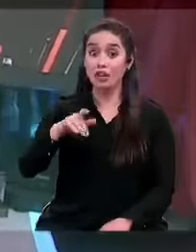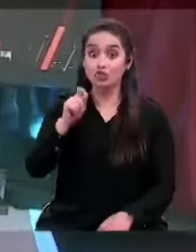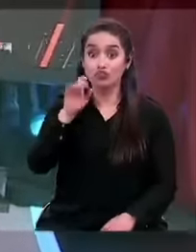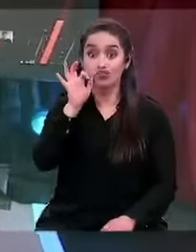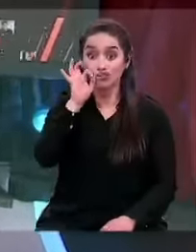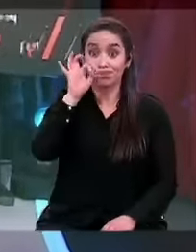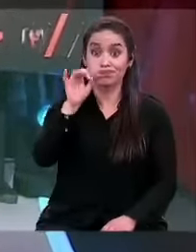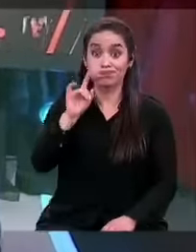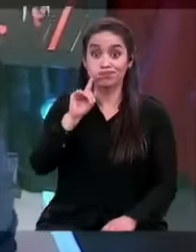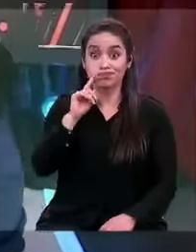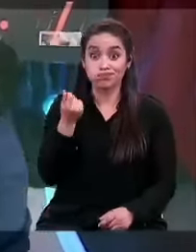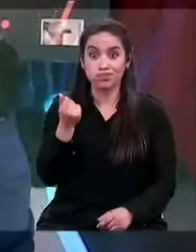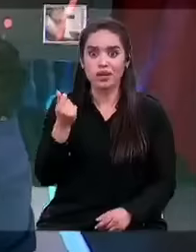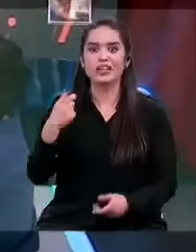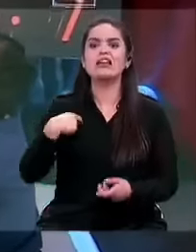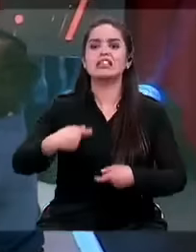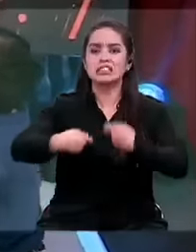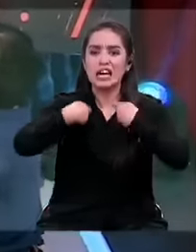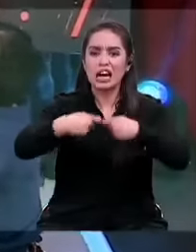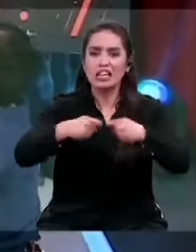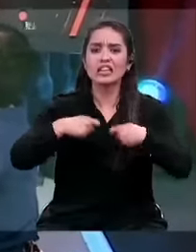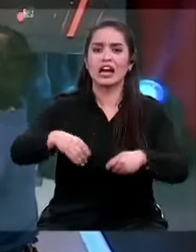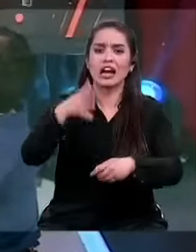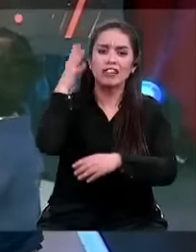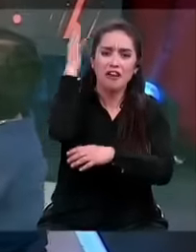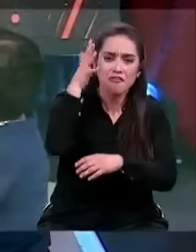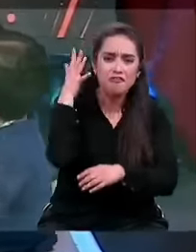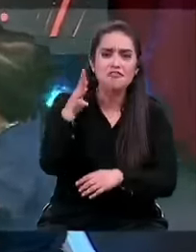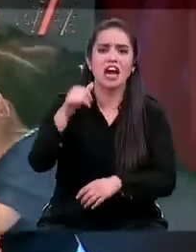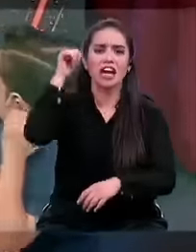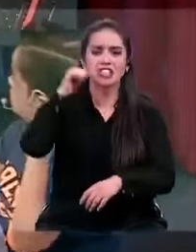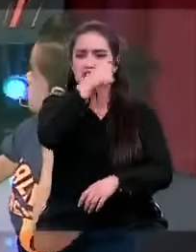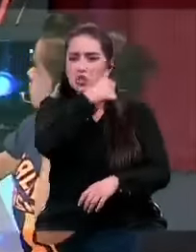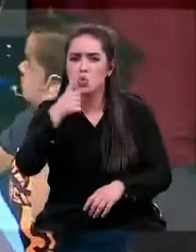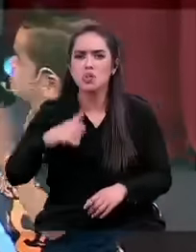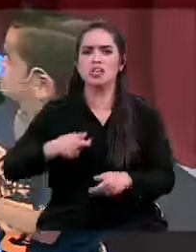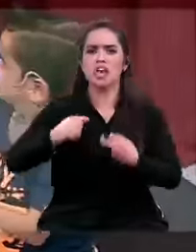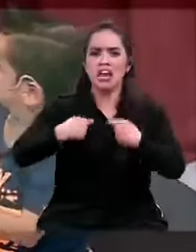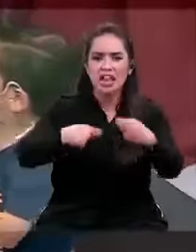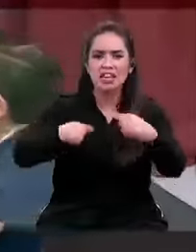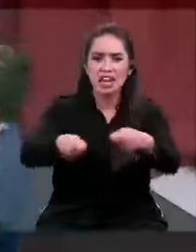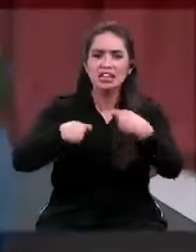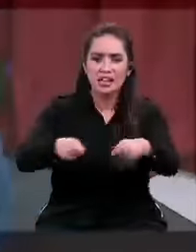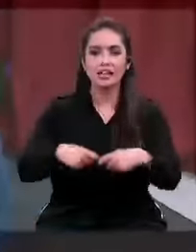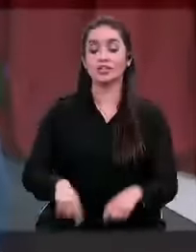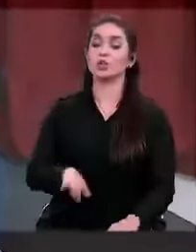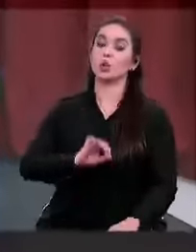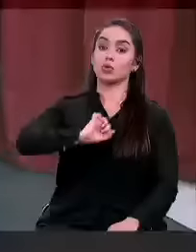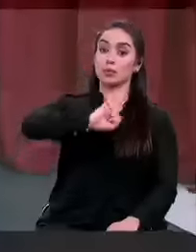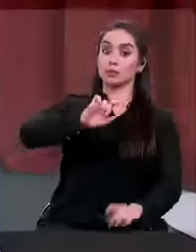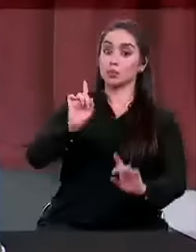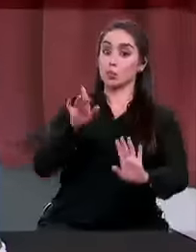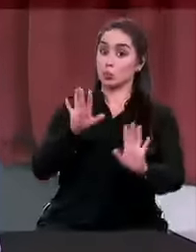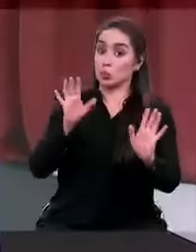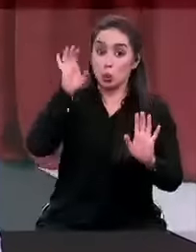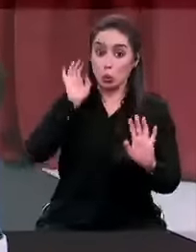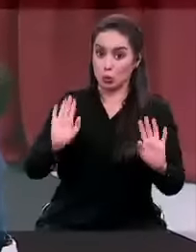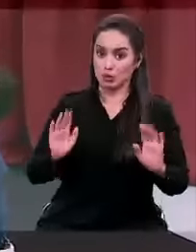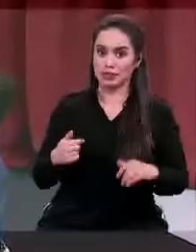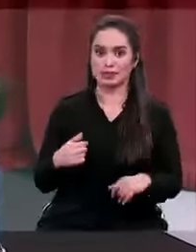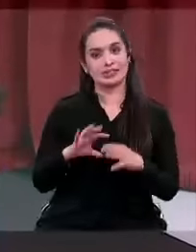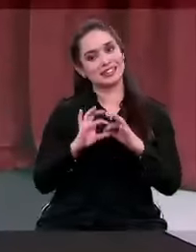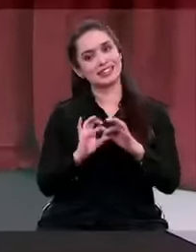dónde siente se gasta la plata en los viajes y en la cirugía? ¡Escuchate! ¡No, no le hagas caso! ¡Muchas gracias! ¡Ay,